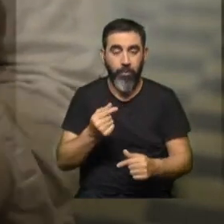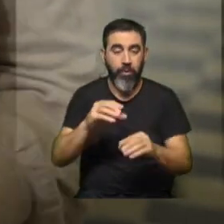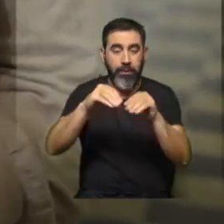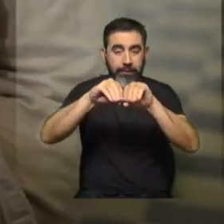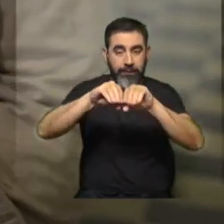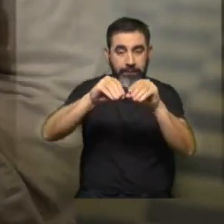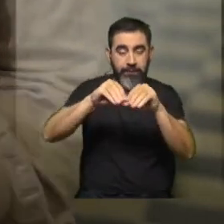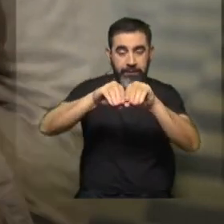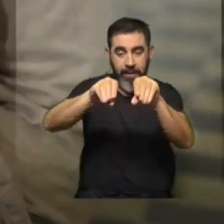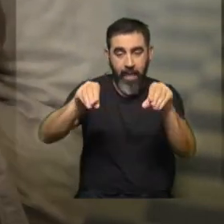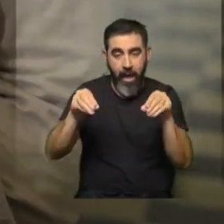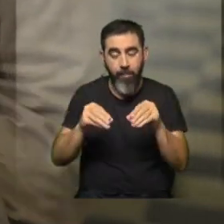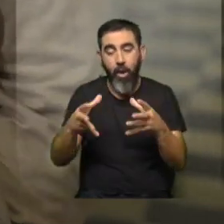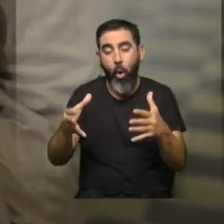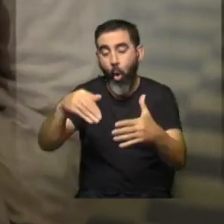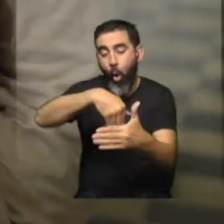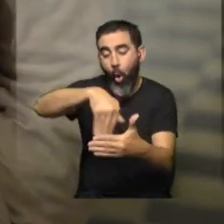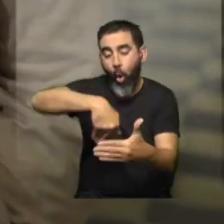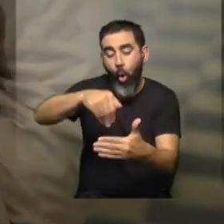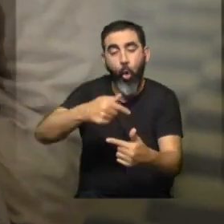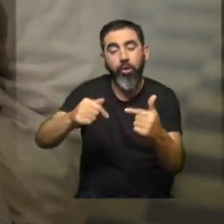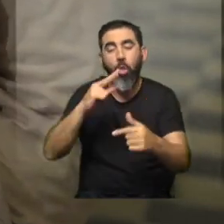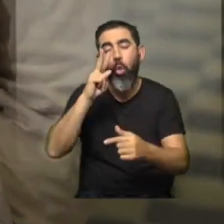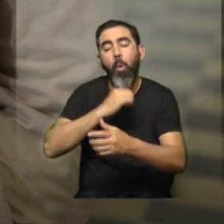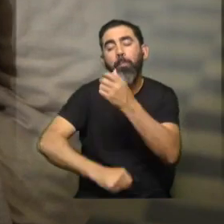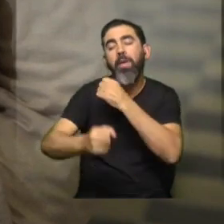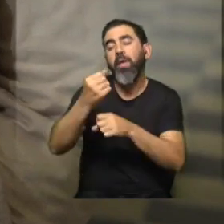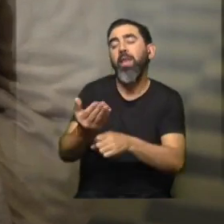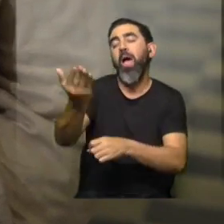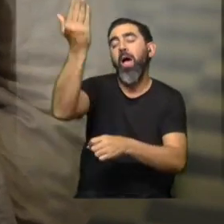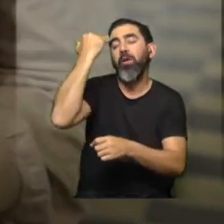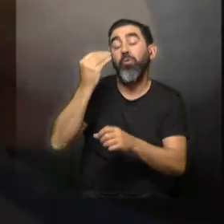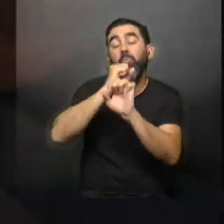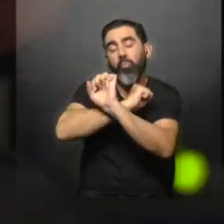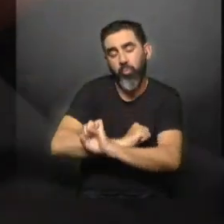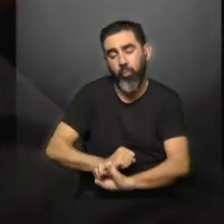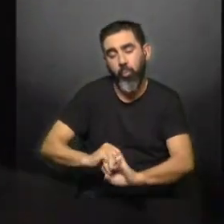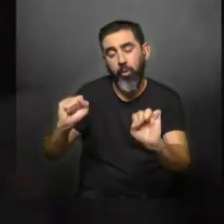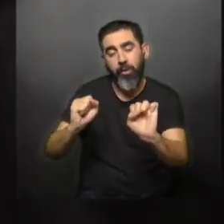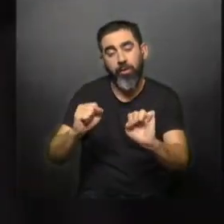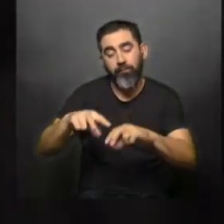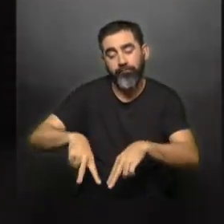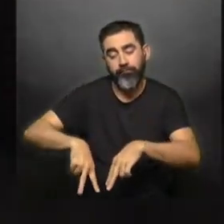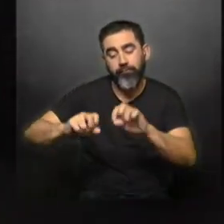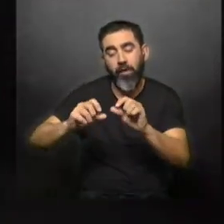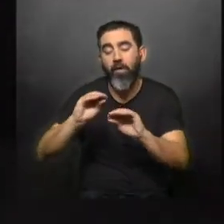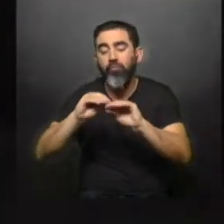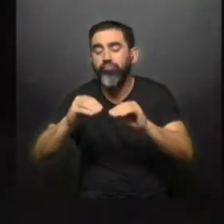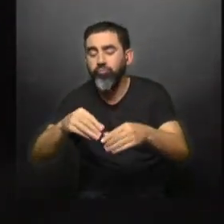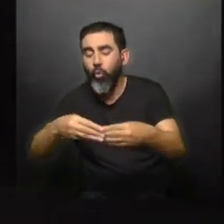olla de cerámica y qué se comió dentro de esa olla hace 2000 años, uno puede estudiar los residuos de la